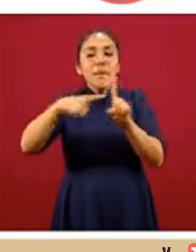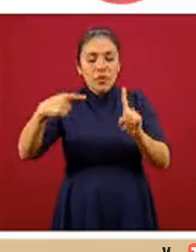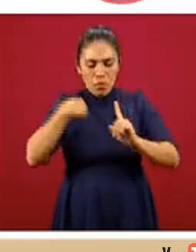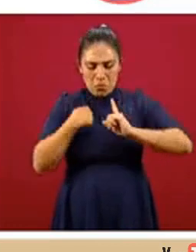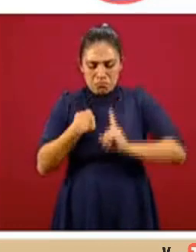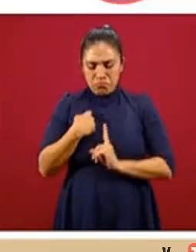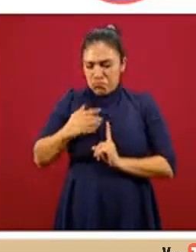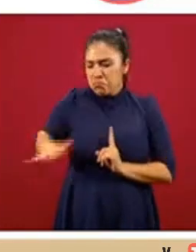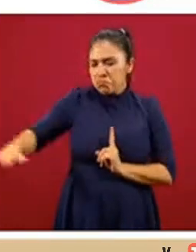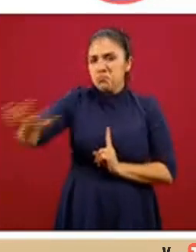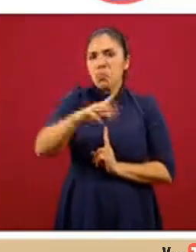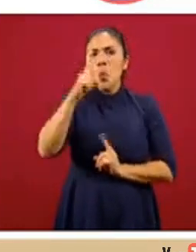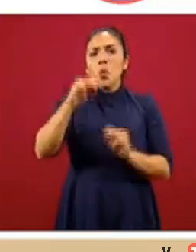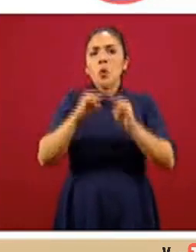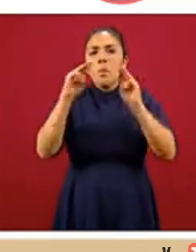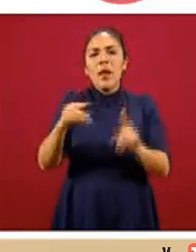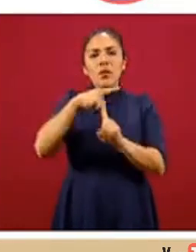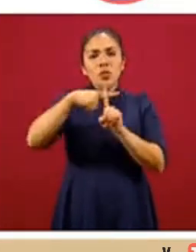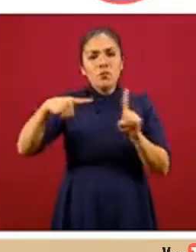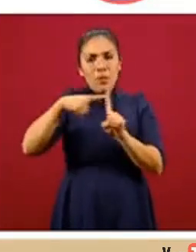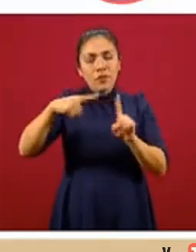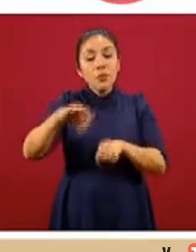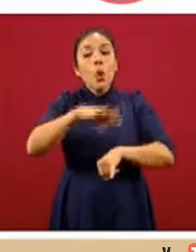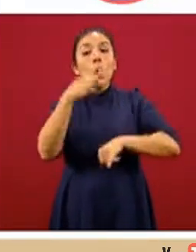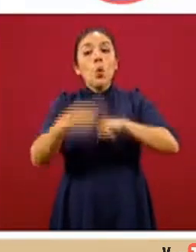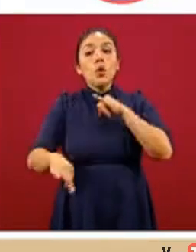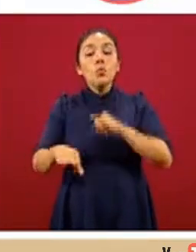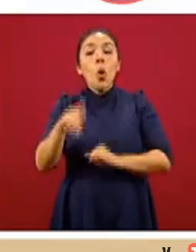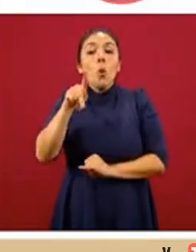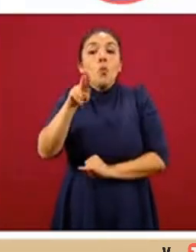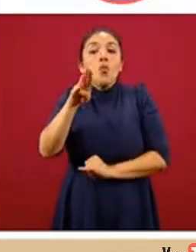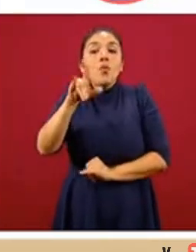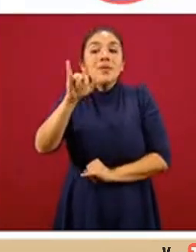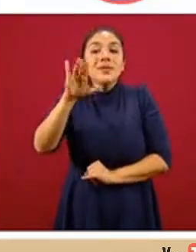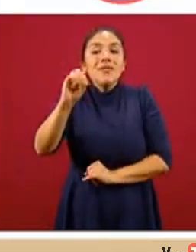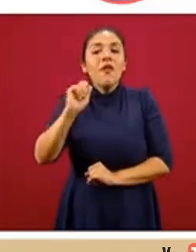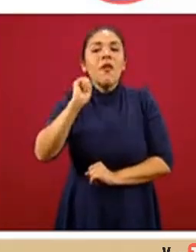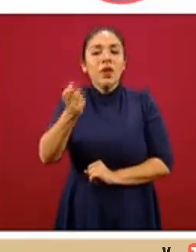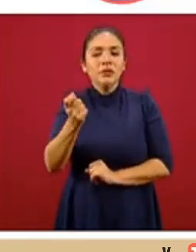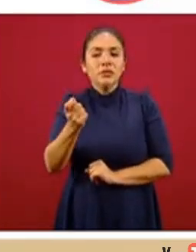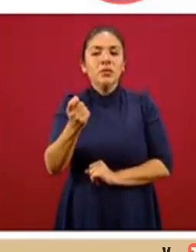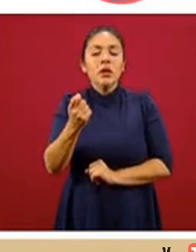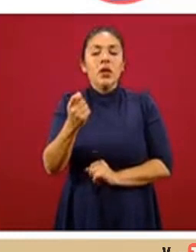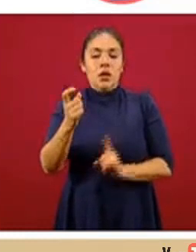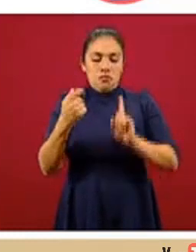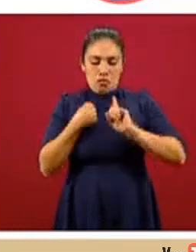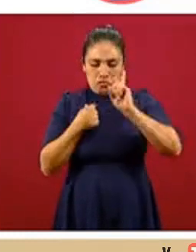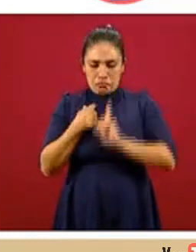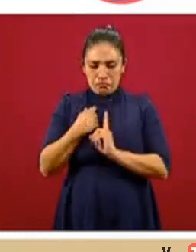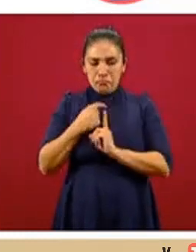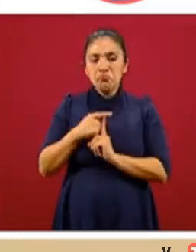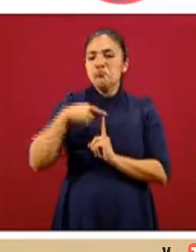eje. Y al final, el espacio público es aquel que está al menos a